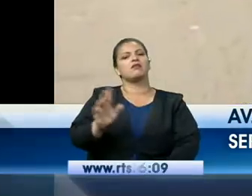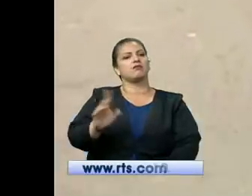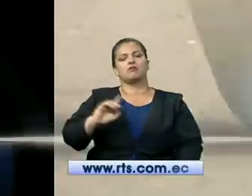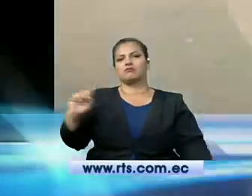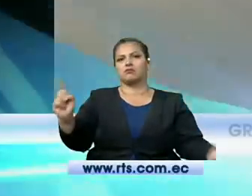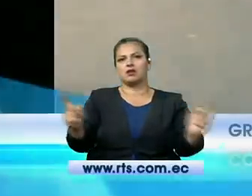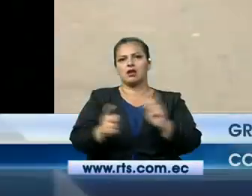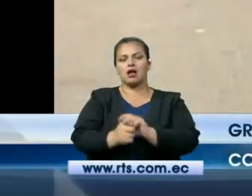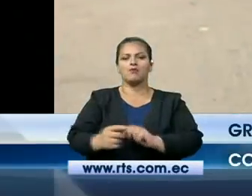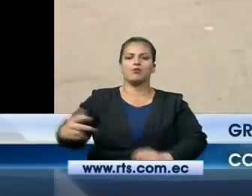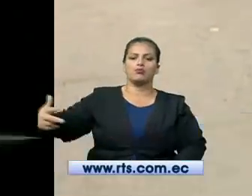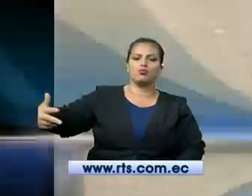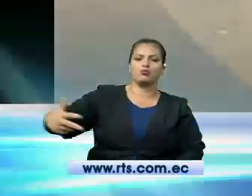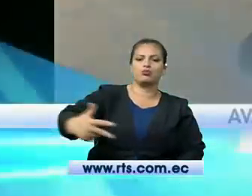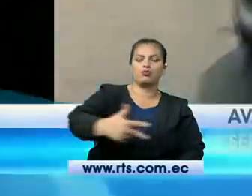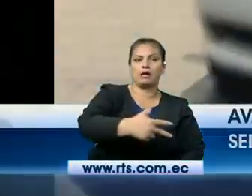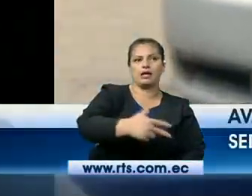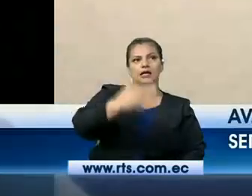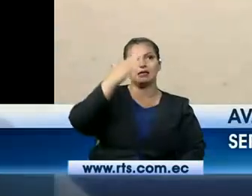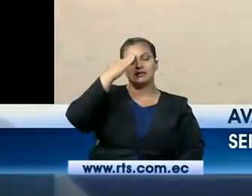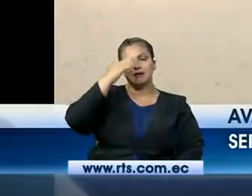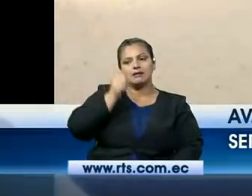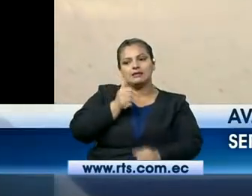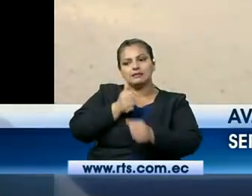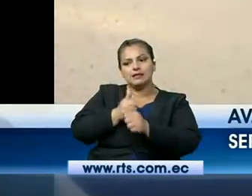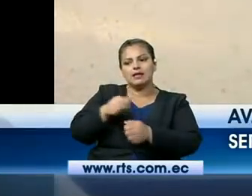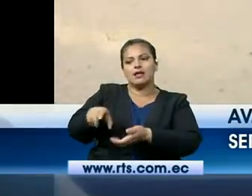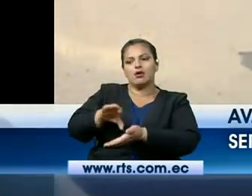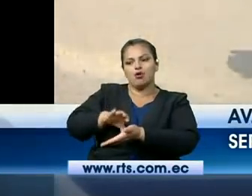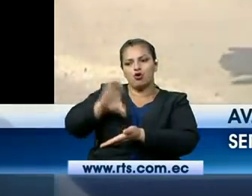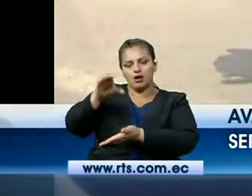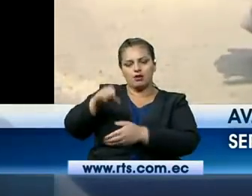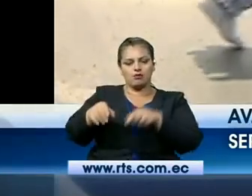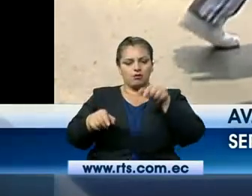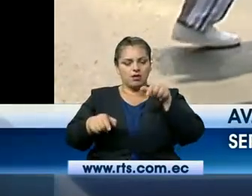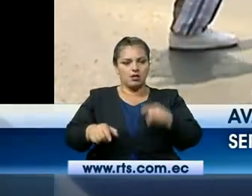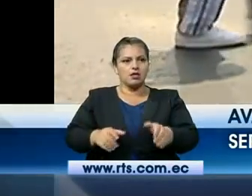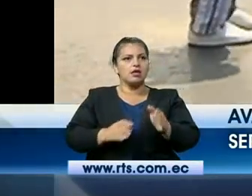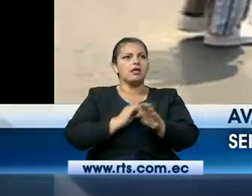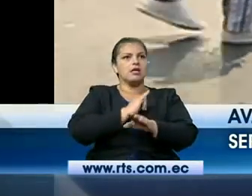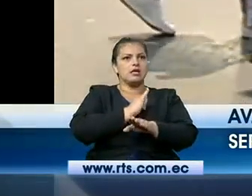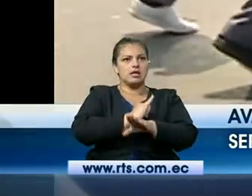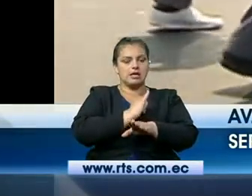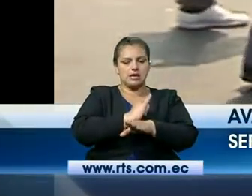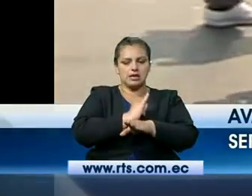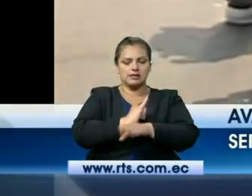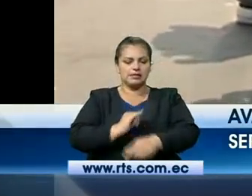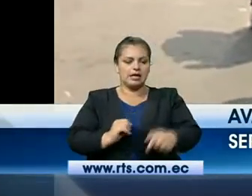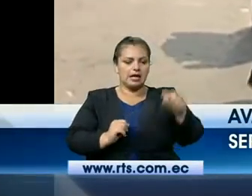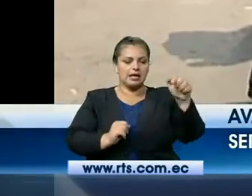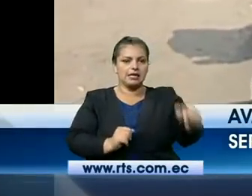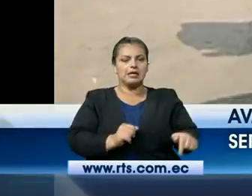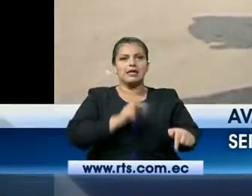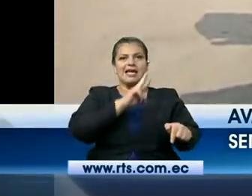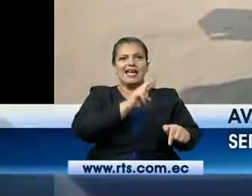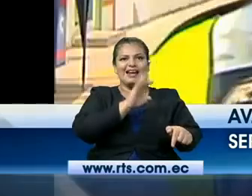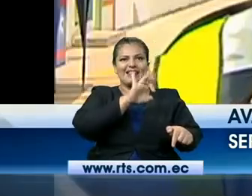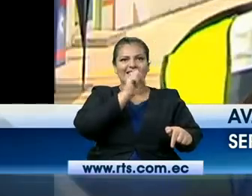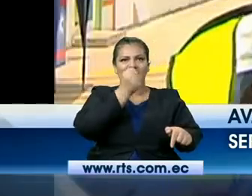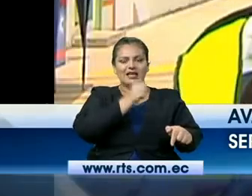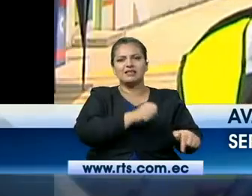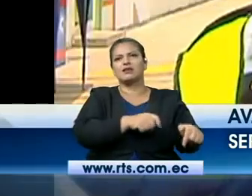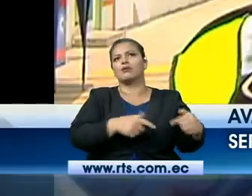y los que se congregan los fin de semana corren en peligro el por el problema del paso de vehículos en doble sentido hemos tenido accidentes de tránsito